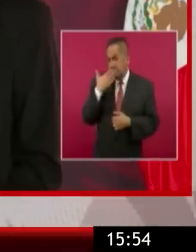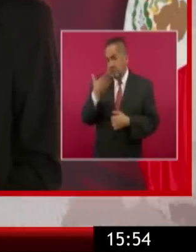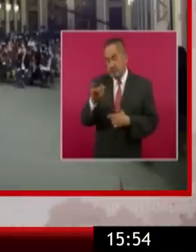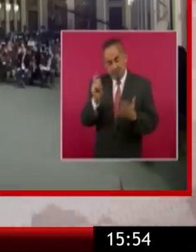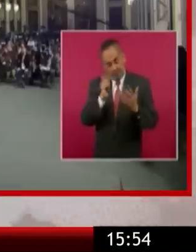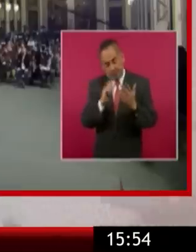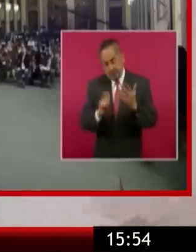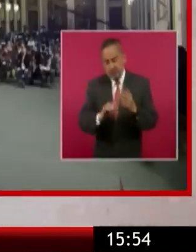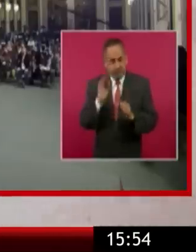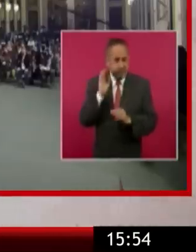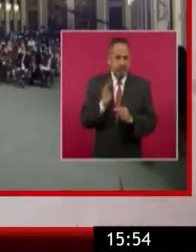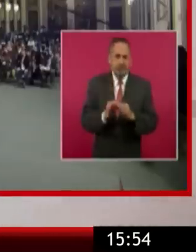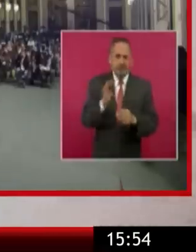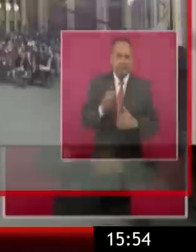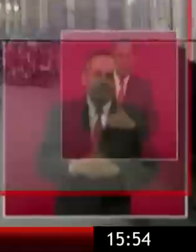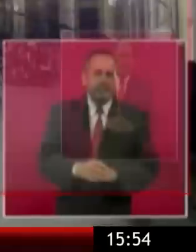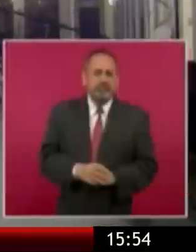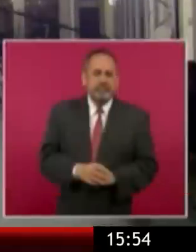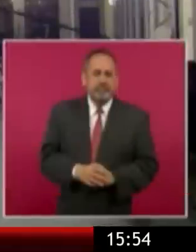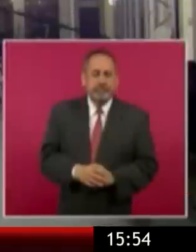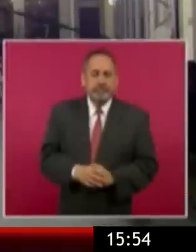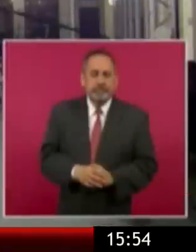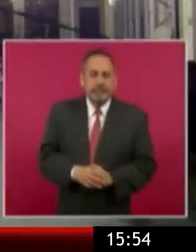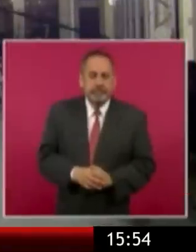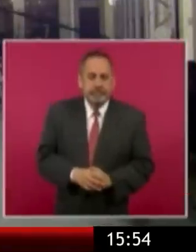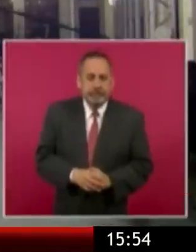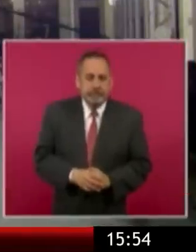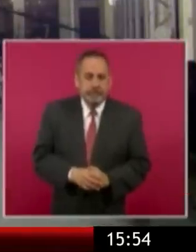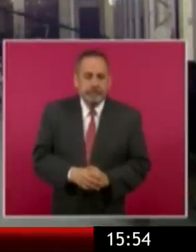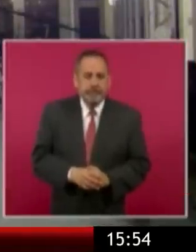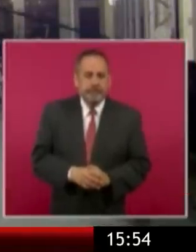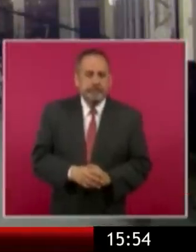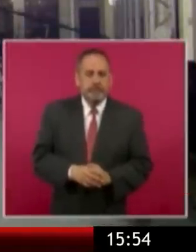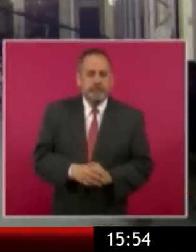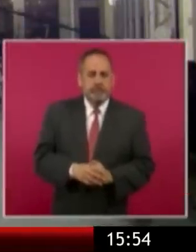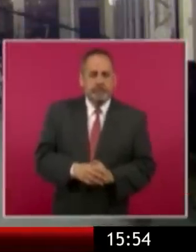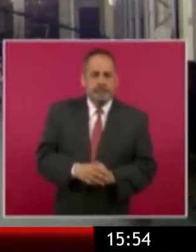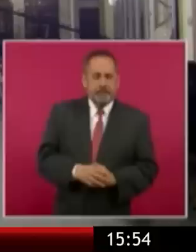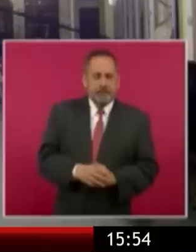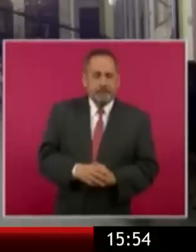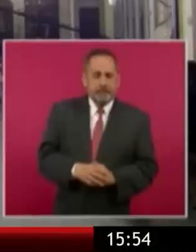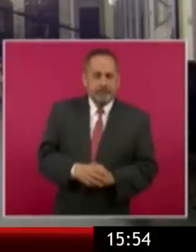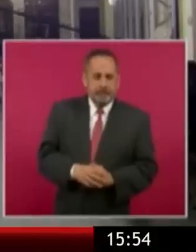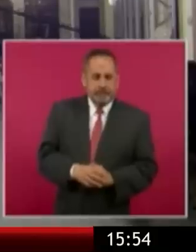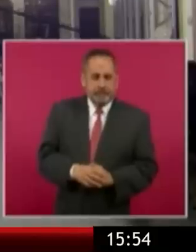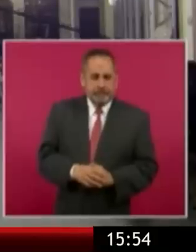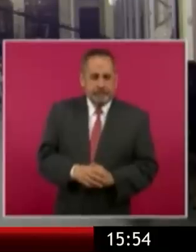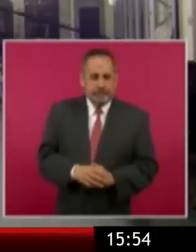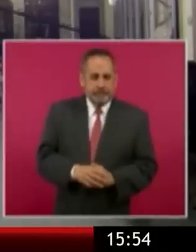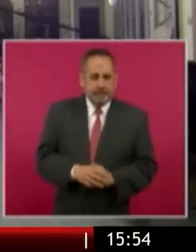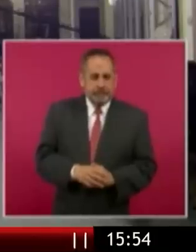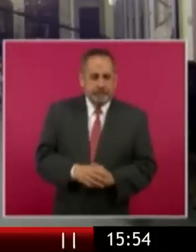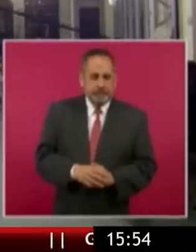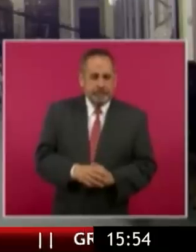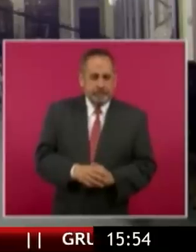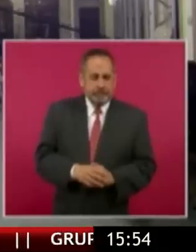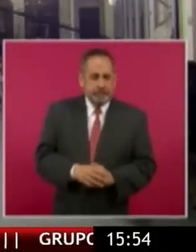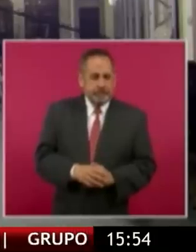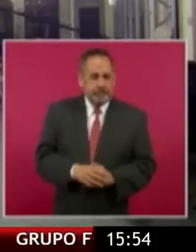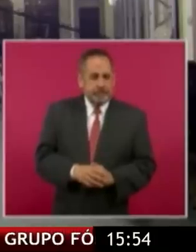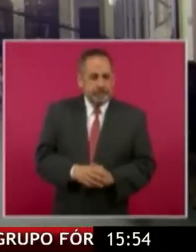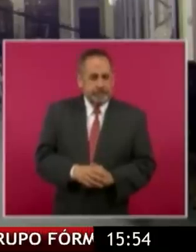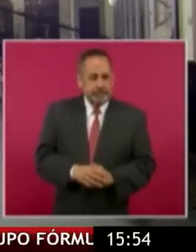encuesta a población general para poder pronosticar tratar de predecir lo que va a ocurrir en junio del